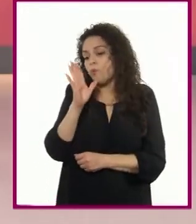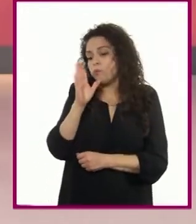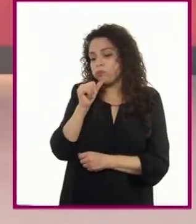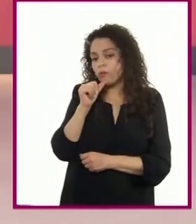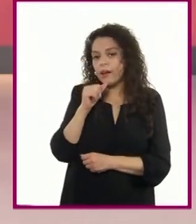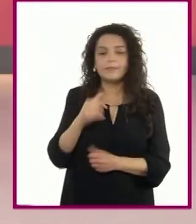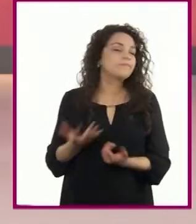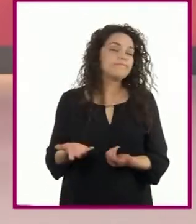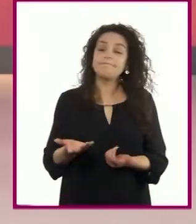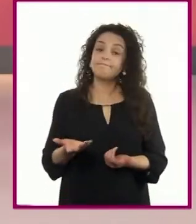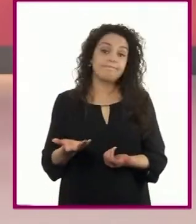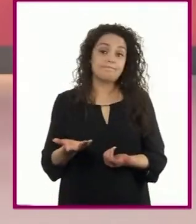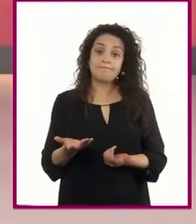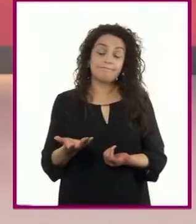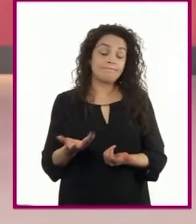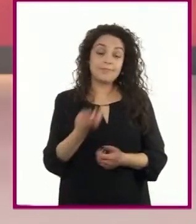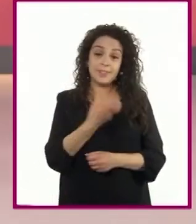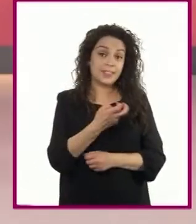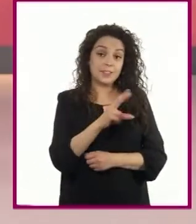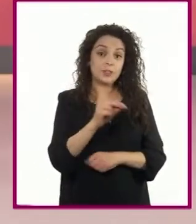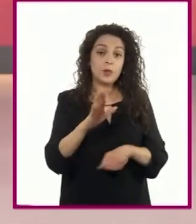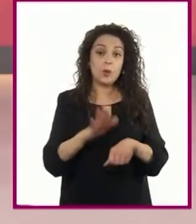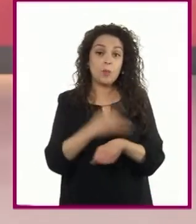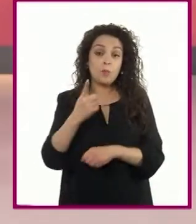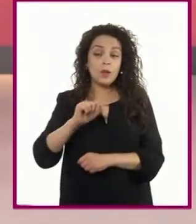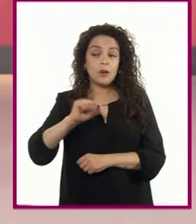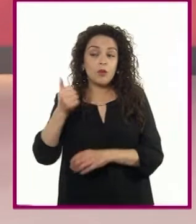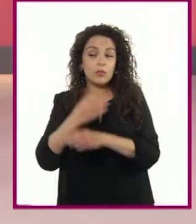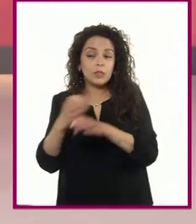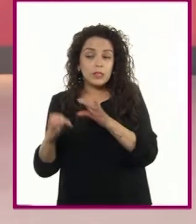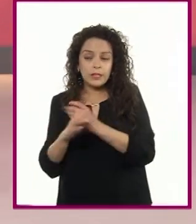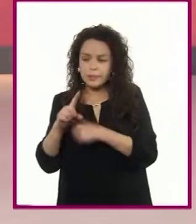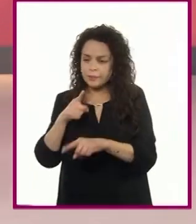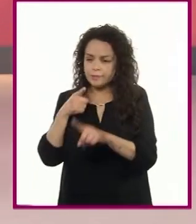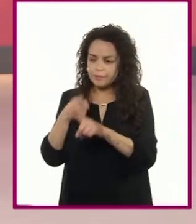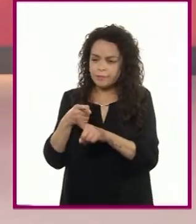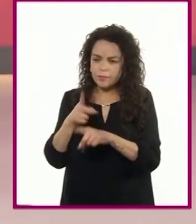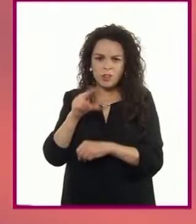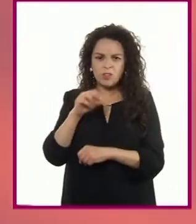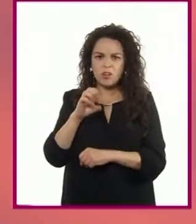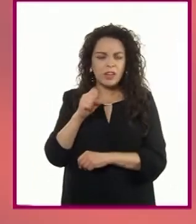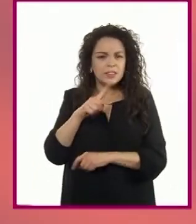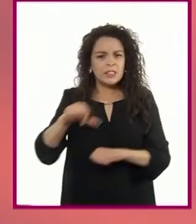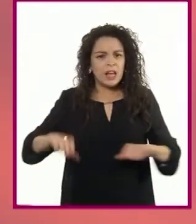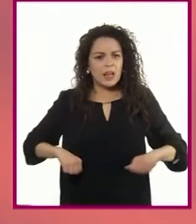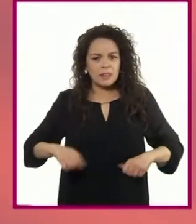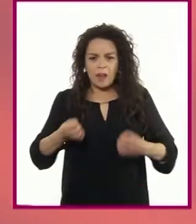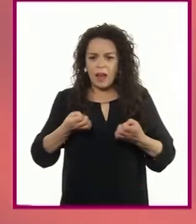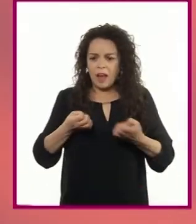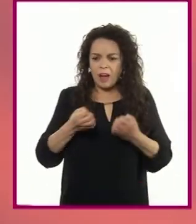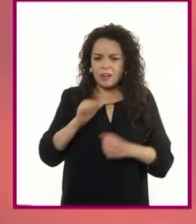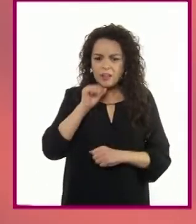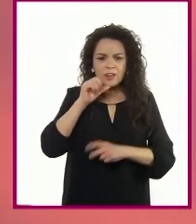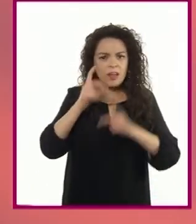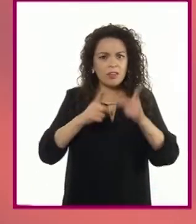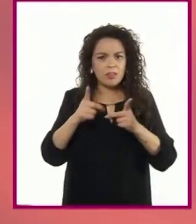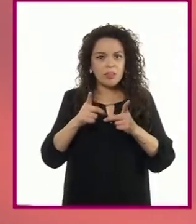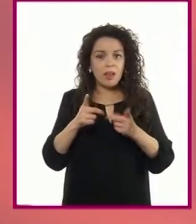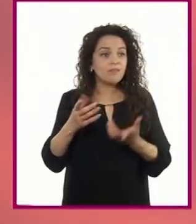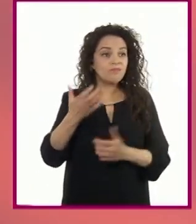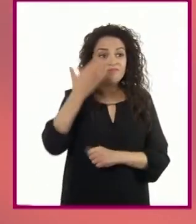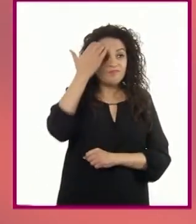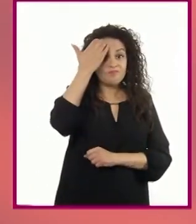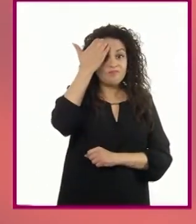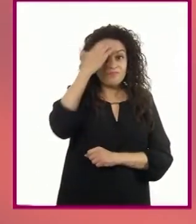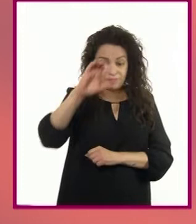así. Ya que por darle prioridad a otras cosas ajenas a la actividad física, uno puede llegar a desconocer de qué es